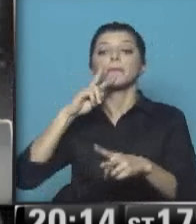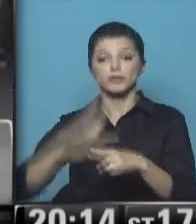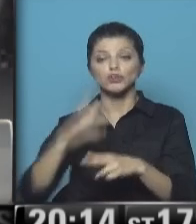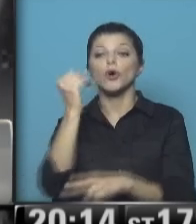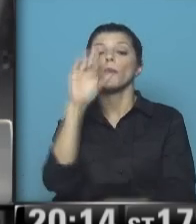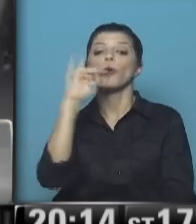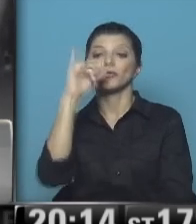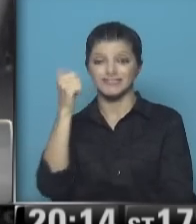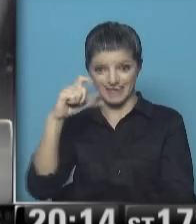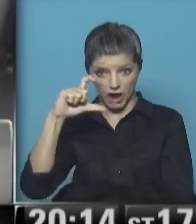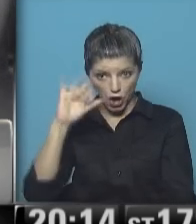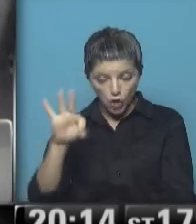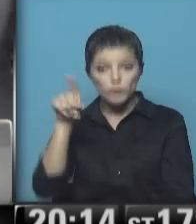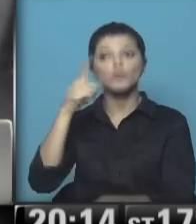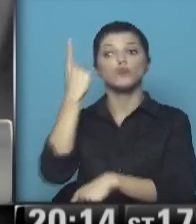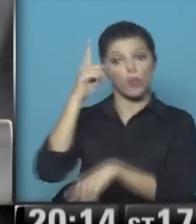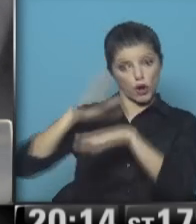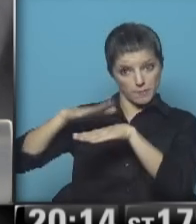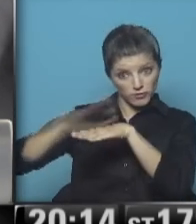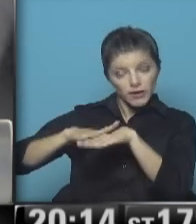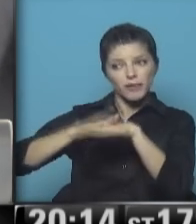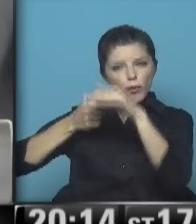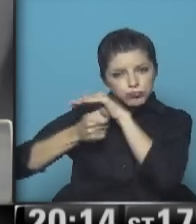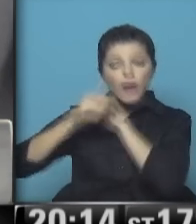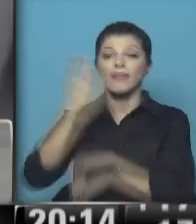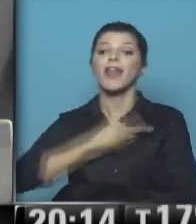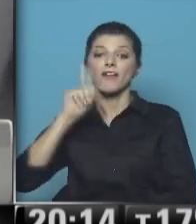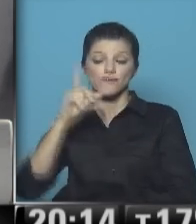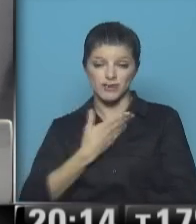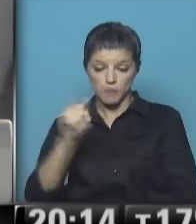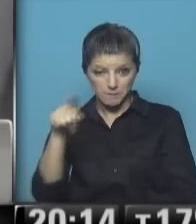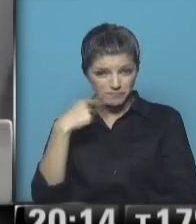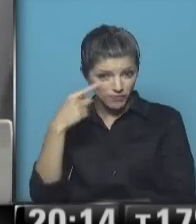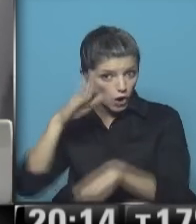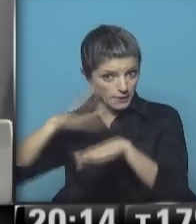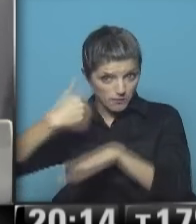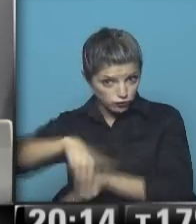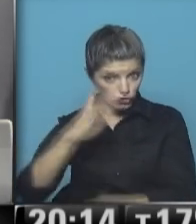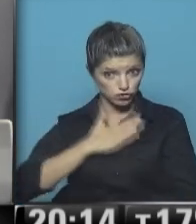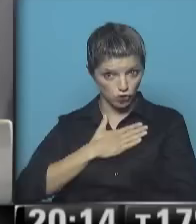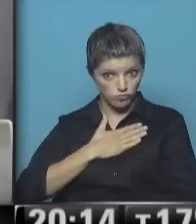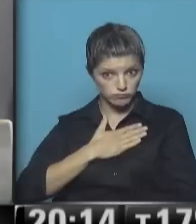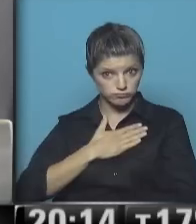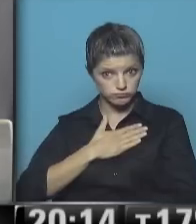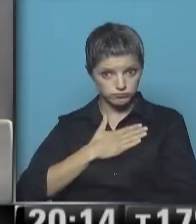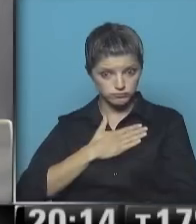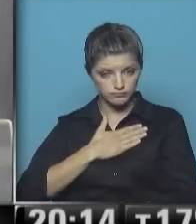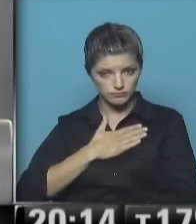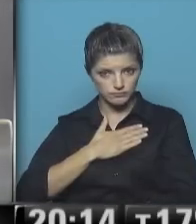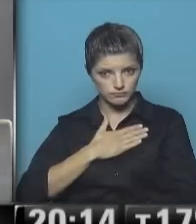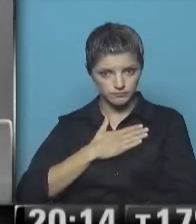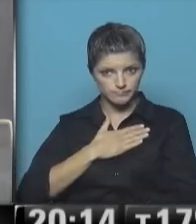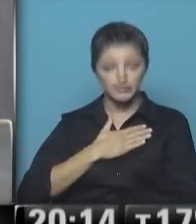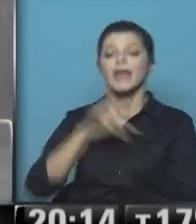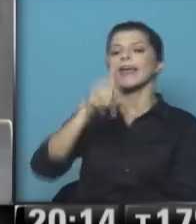en un caso de corrupción en la FIFA, se declaró no culpable ante el juez federal de Estados Unidos, Nueva York, Brooklyn, que le fijó